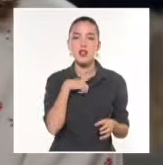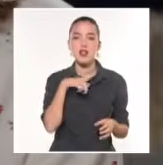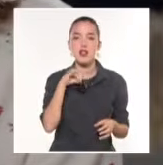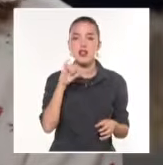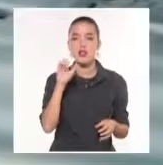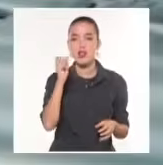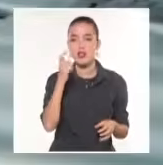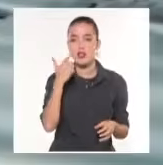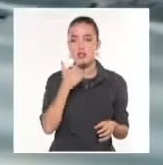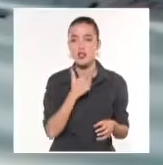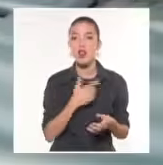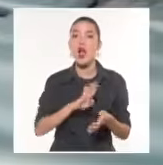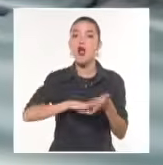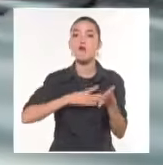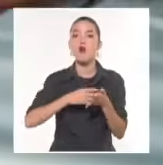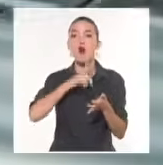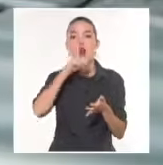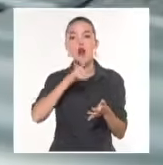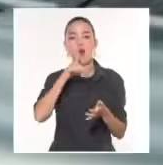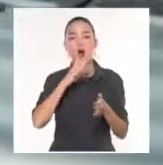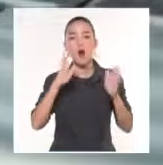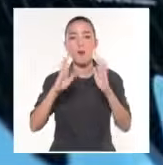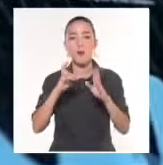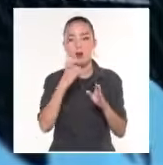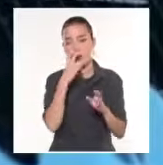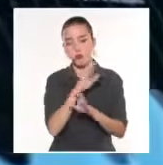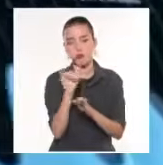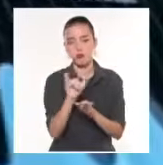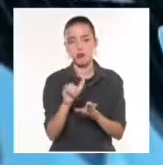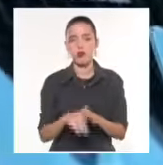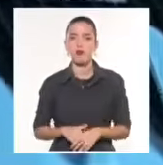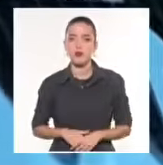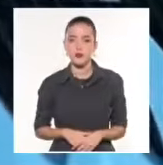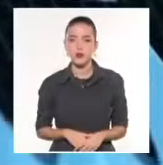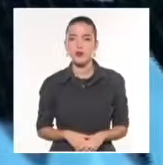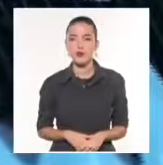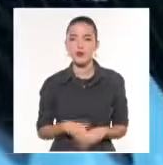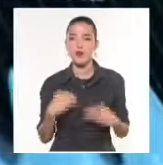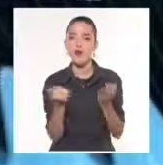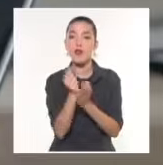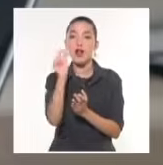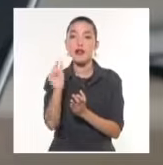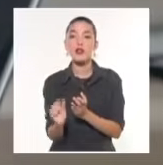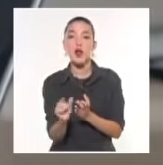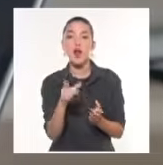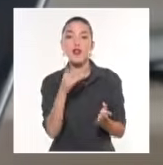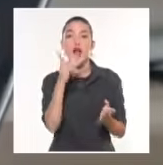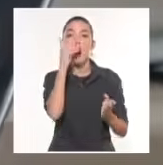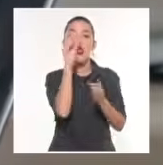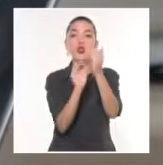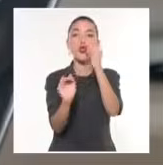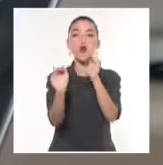una etapa temprana. La colaboración entre investigadores y estudiantes de doctorado de la Universidad de Alicante y empresas de España y